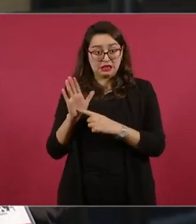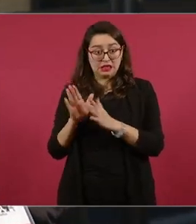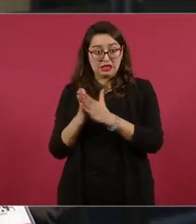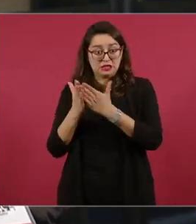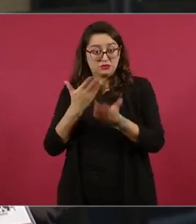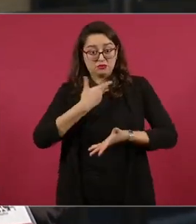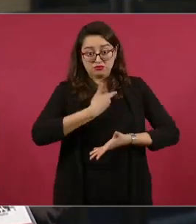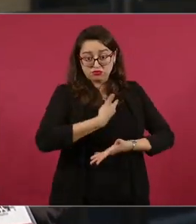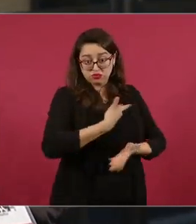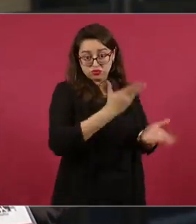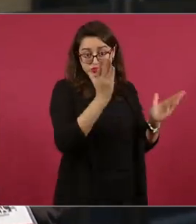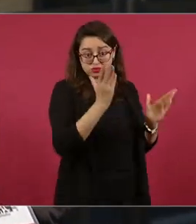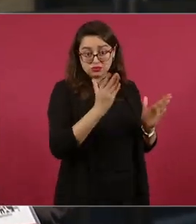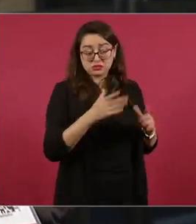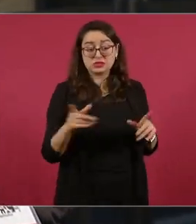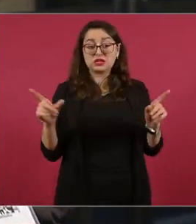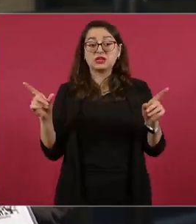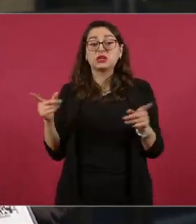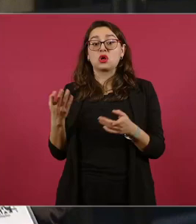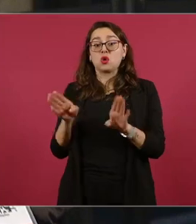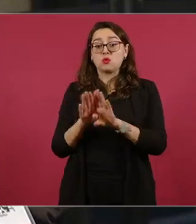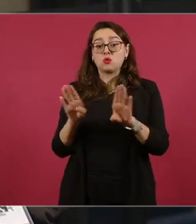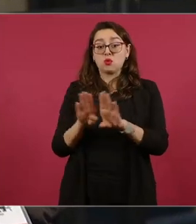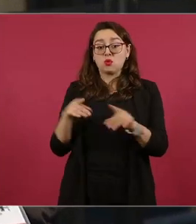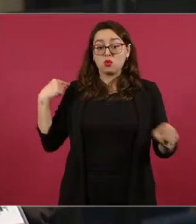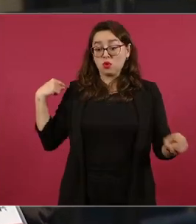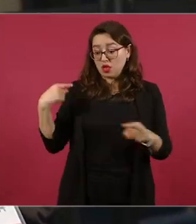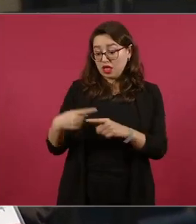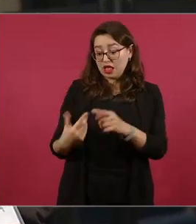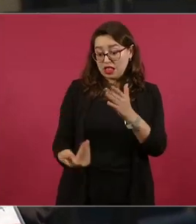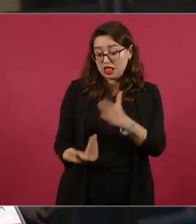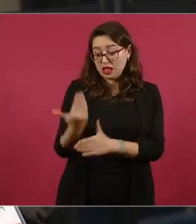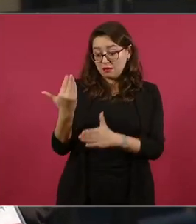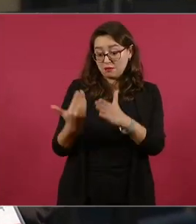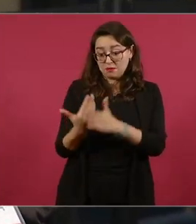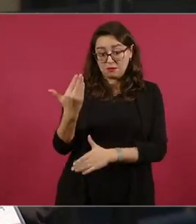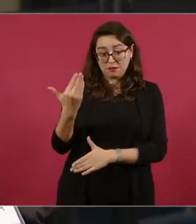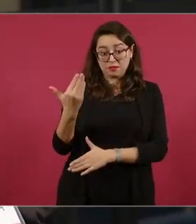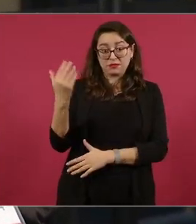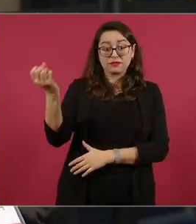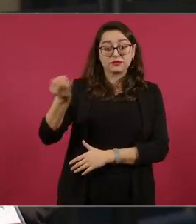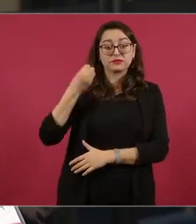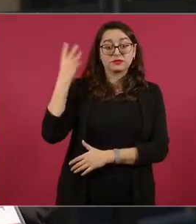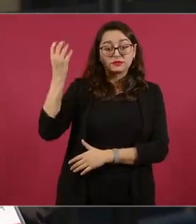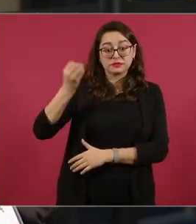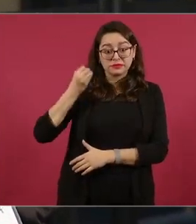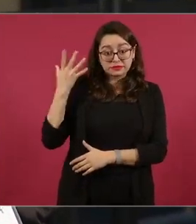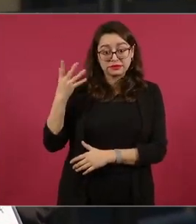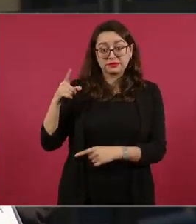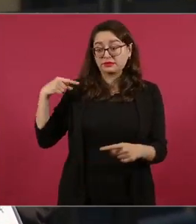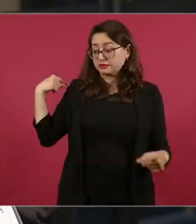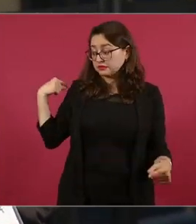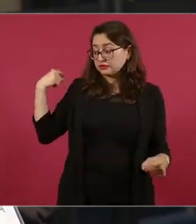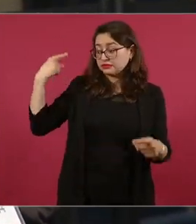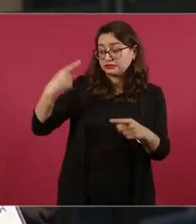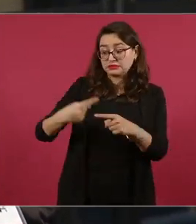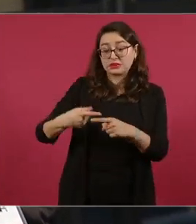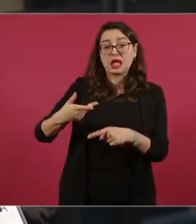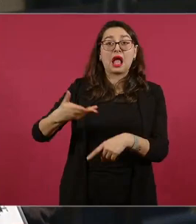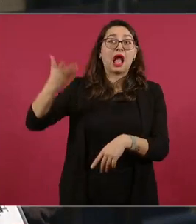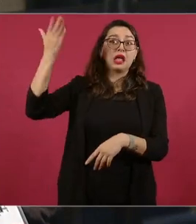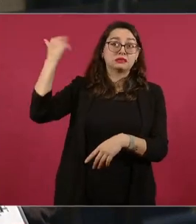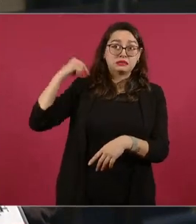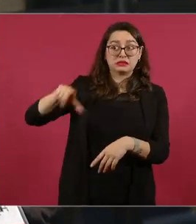colegas, y es un resumen de lo que ha sido la mañanera desde que su servidor participó en las mañaneras de usted como jefe de gobierno y en